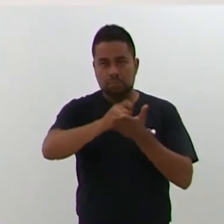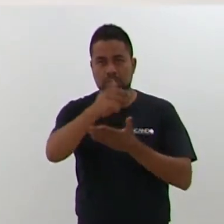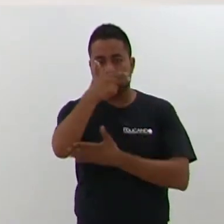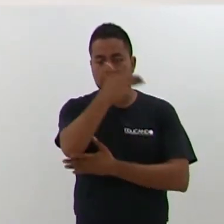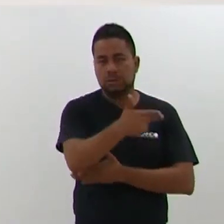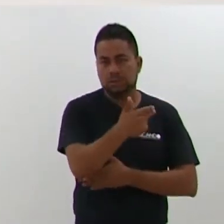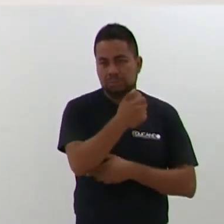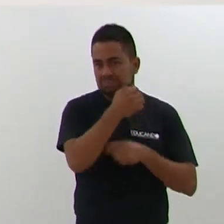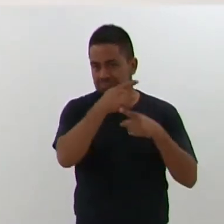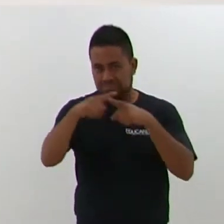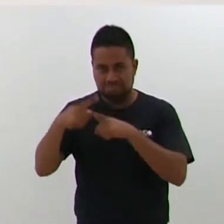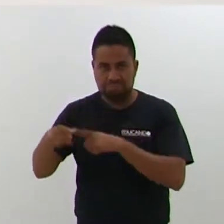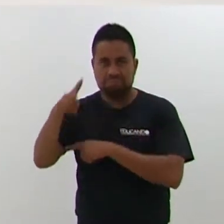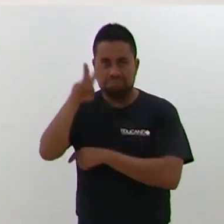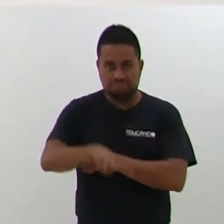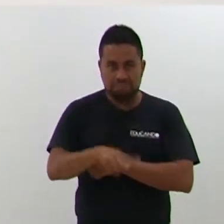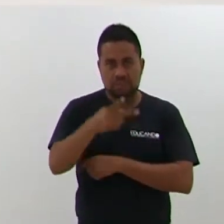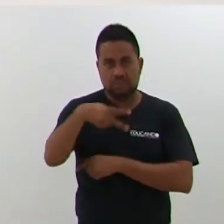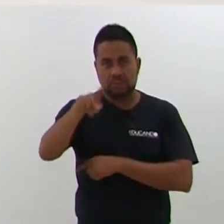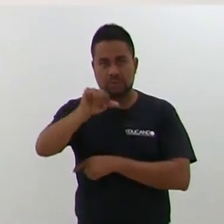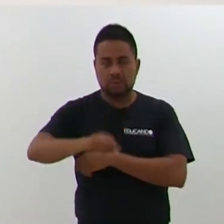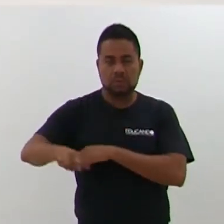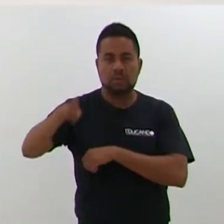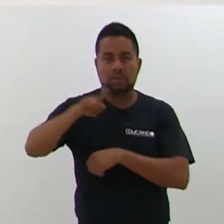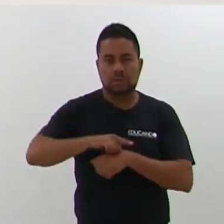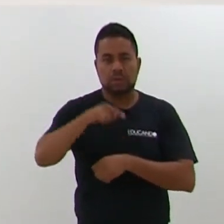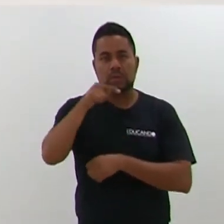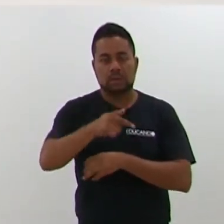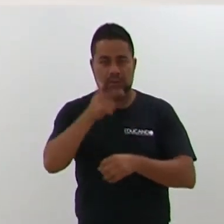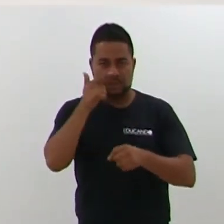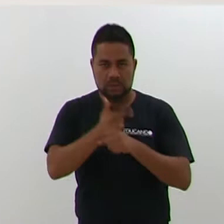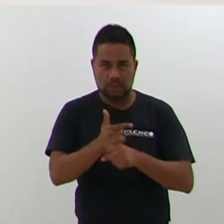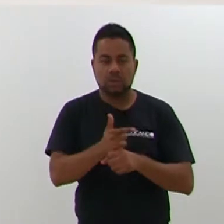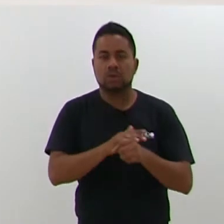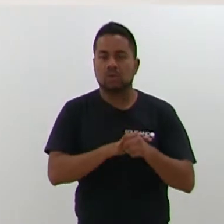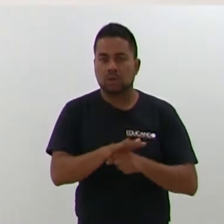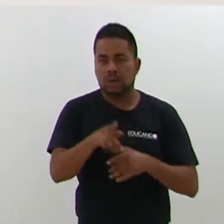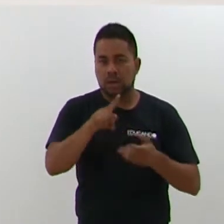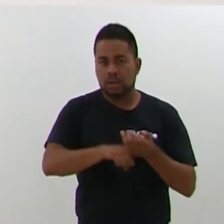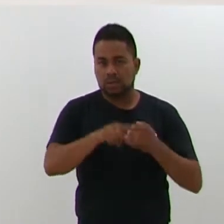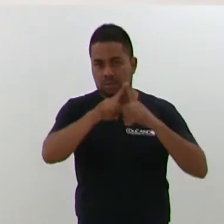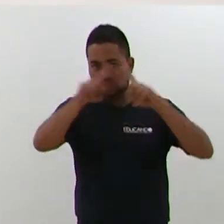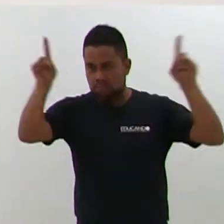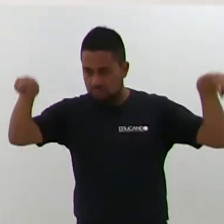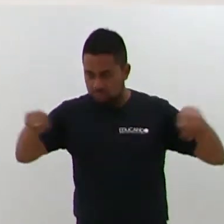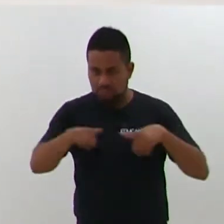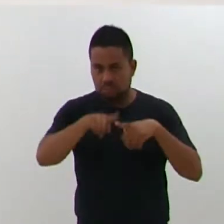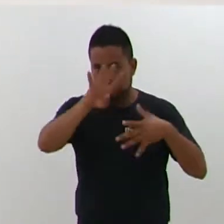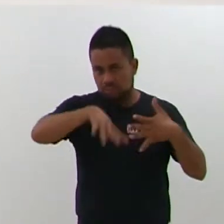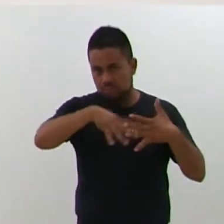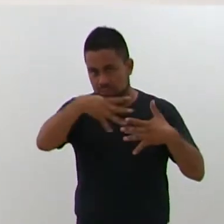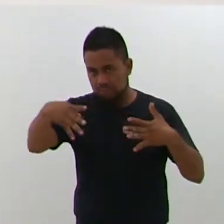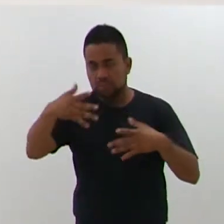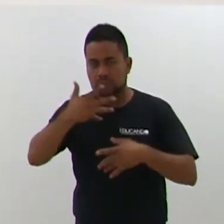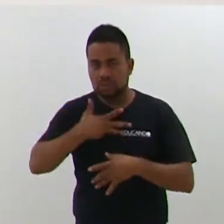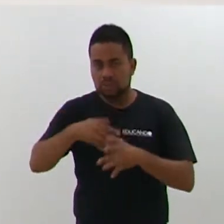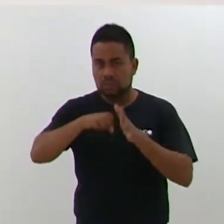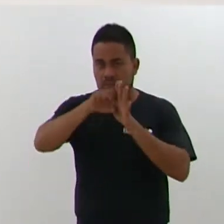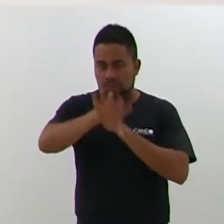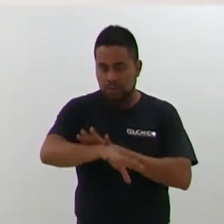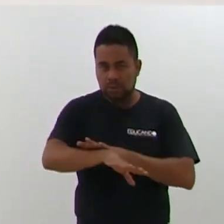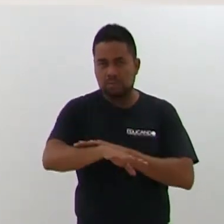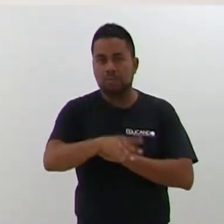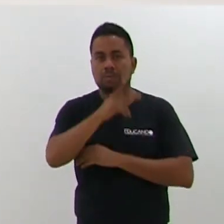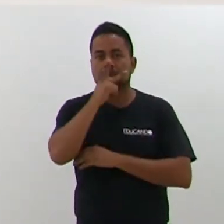¿verdad? Pero el día de hoy vamos a identificar las que se encuentran en el pizarrón. Por ejemplo, las palabras que empiezan